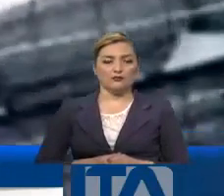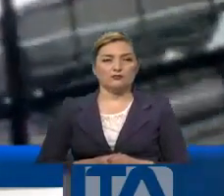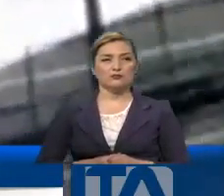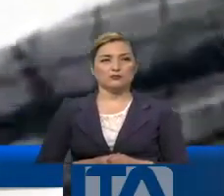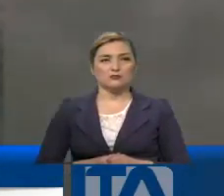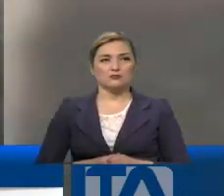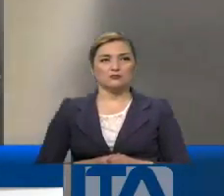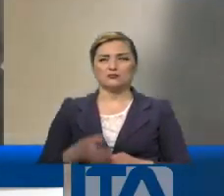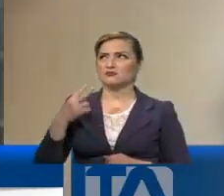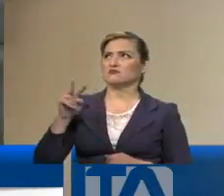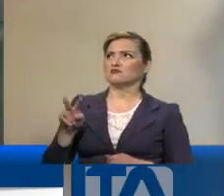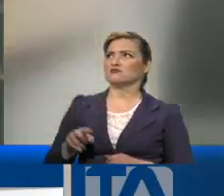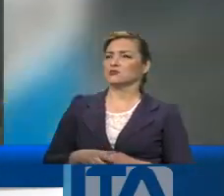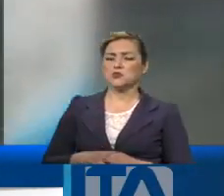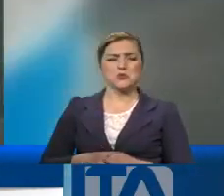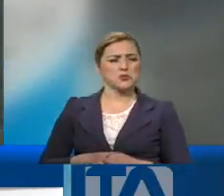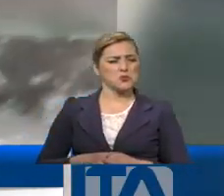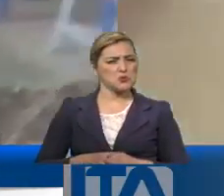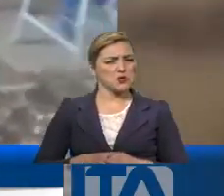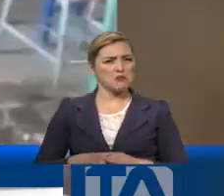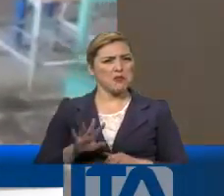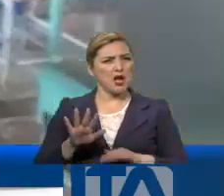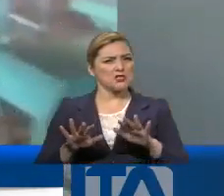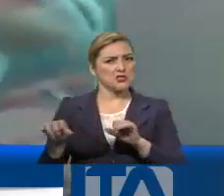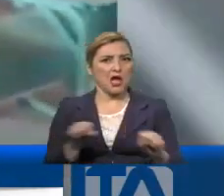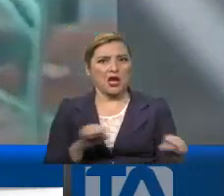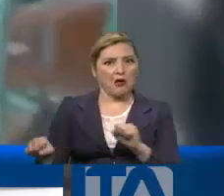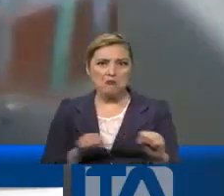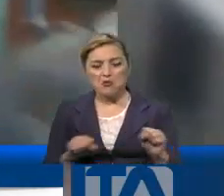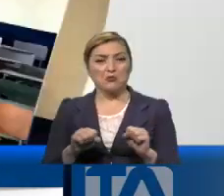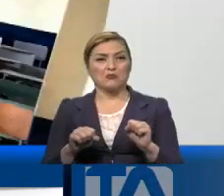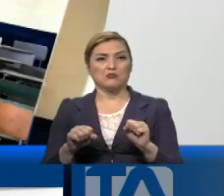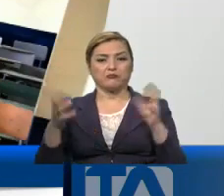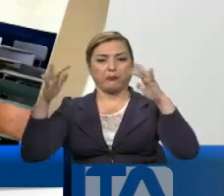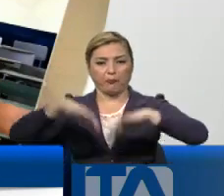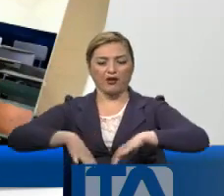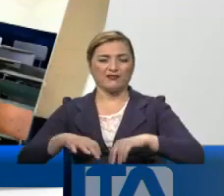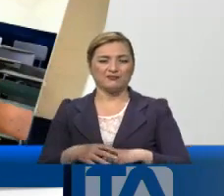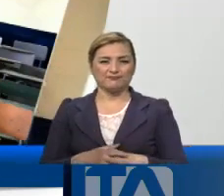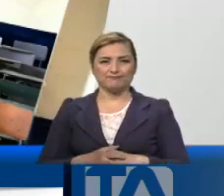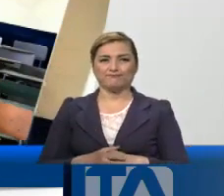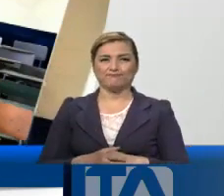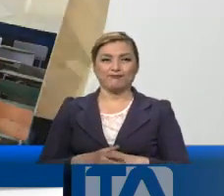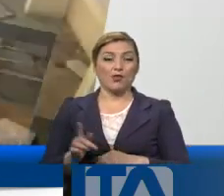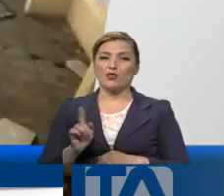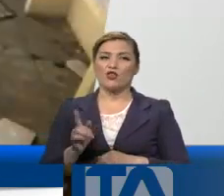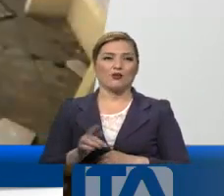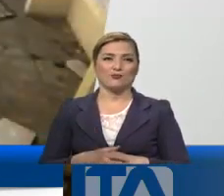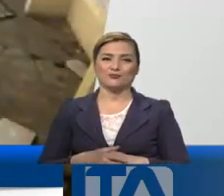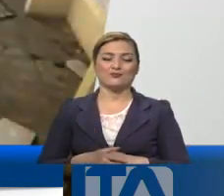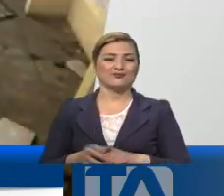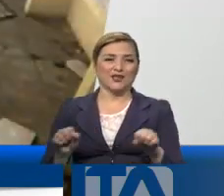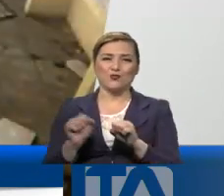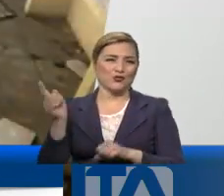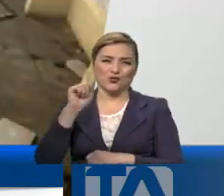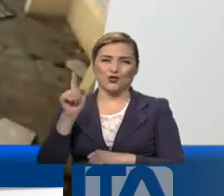Parece que un terremoto pasó por el colegio Pedro Carbo de Guaranda en Bolívar y arrojó todo lo que estaba a su paso. Lo cierto es que estas